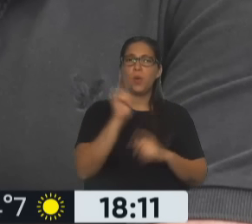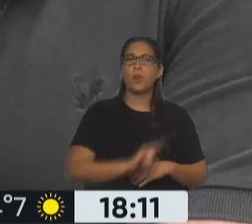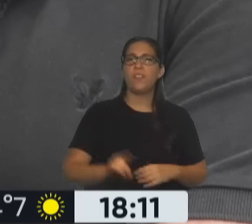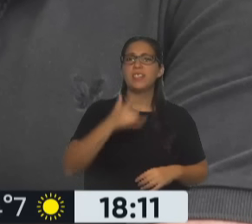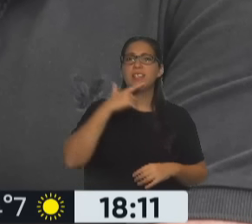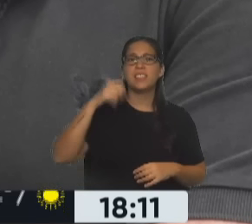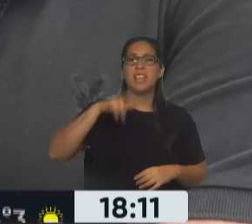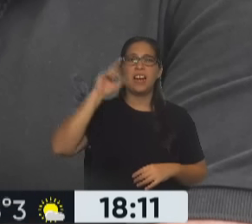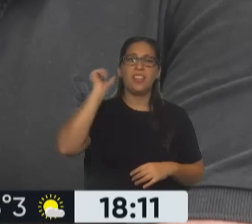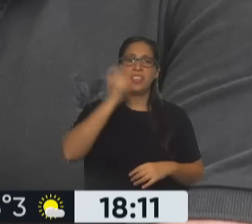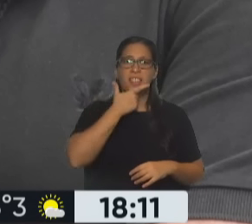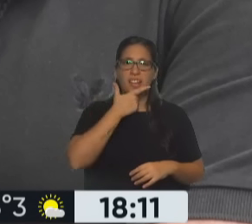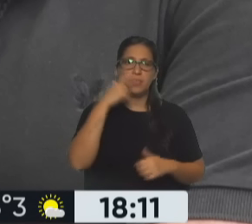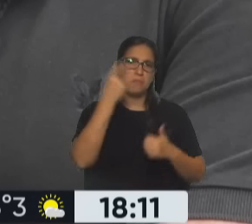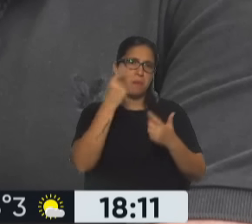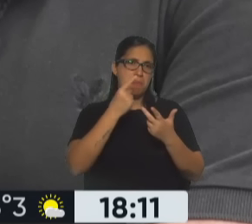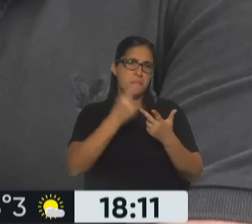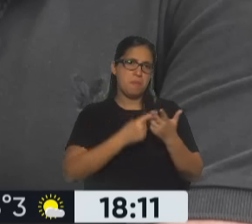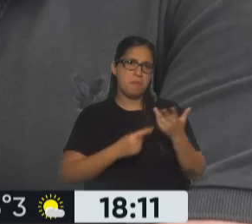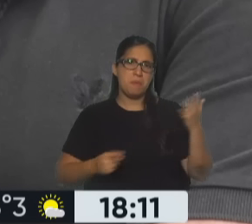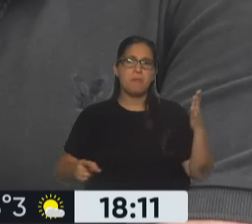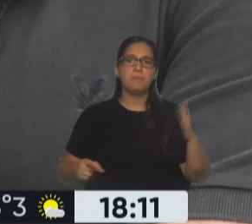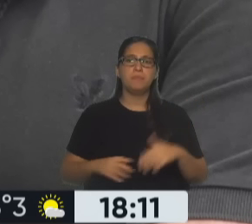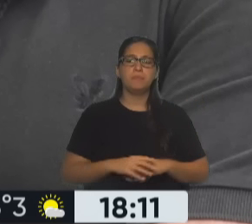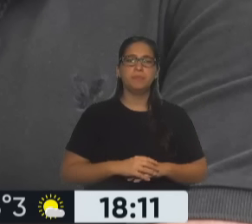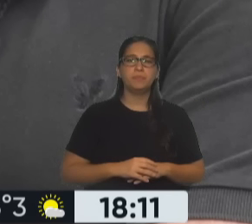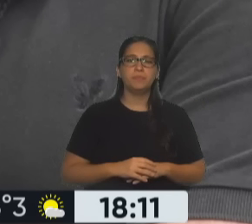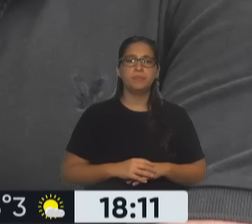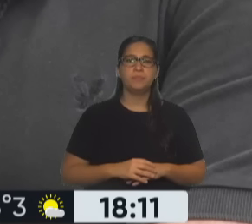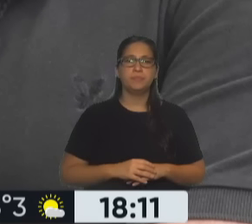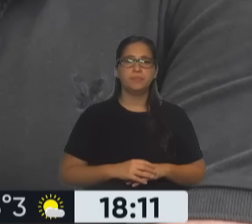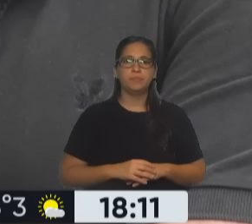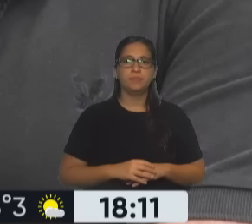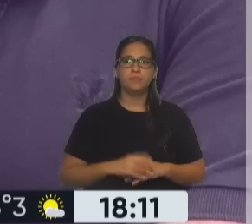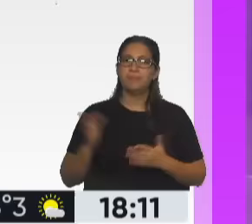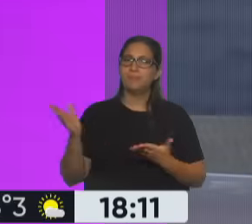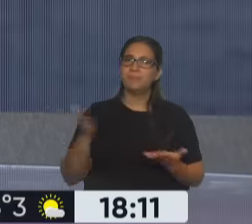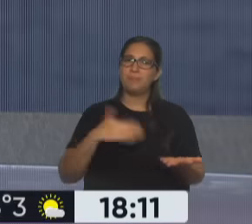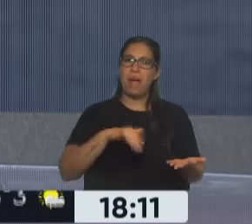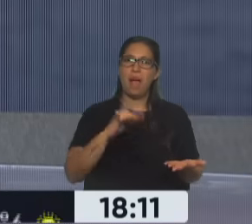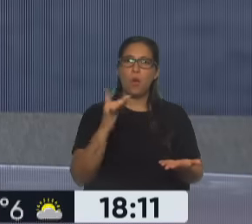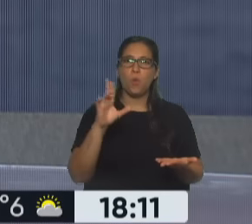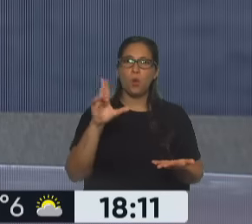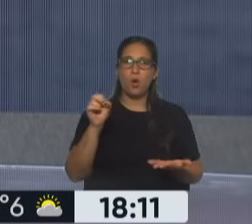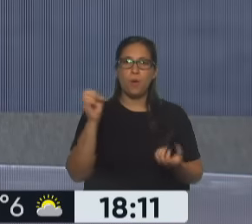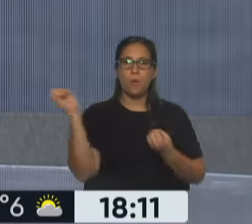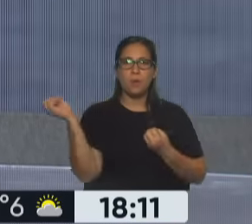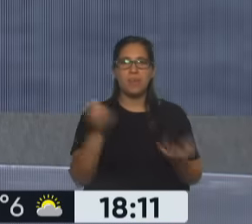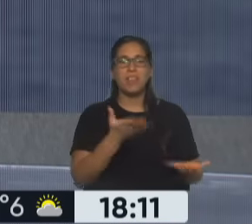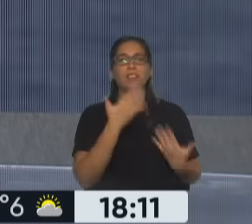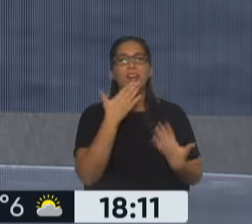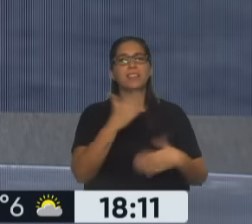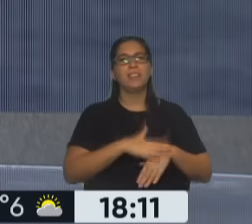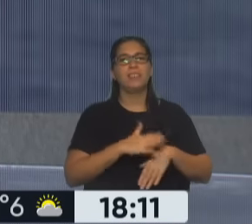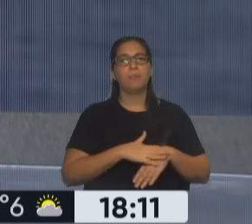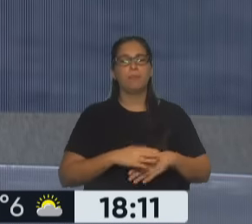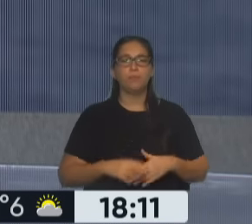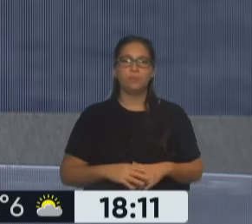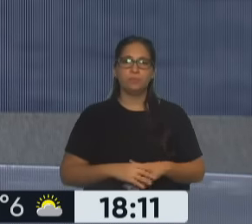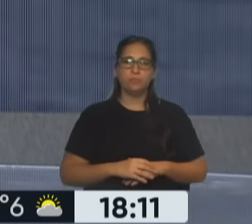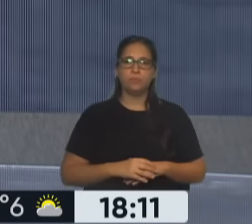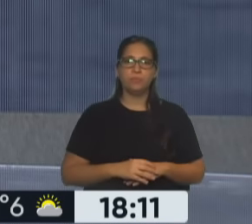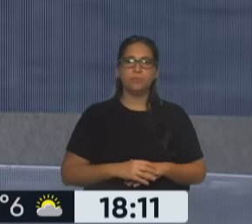Andrés, entre otros puntos centrales de su currículum. Mauro Embe, bienvenido. Gracias por estos minutos.